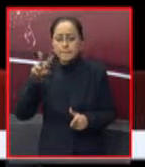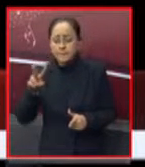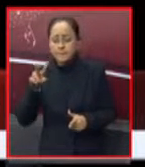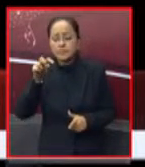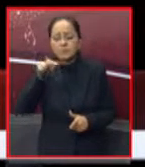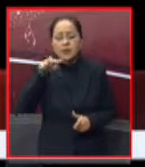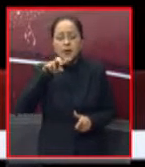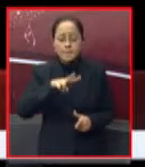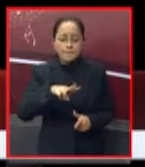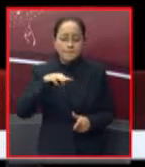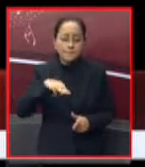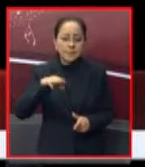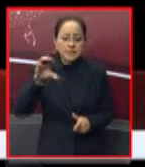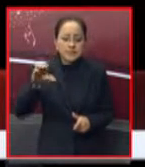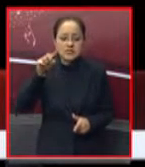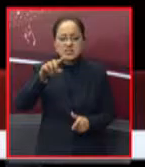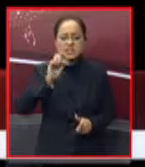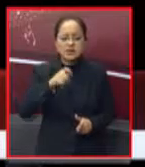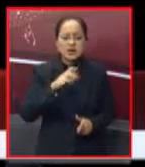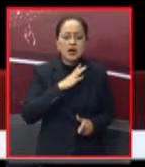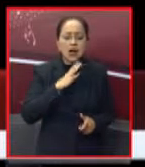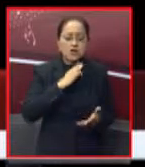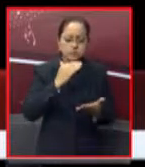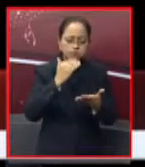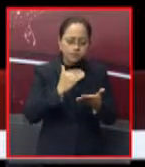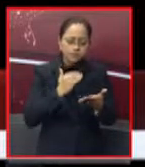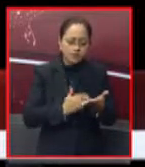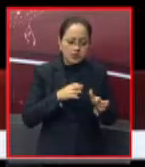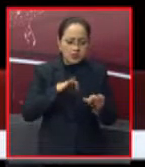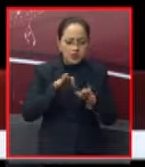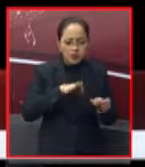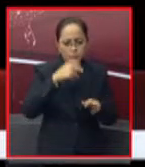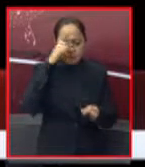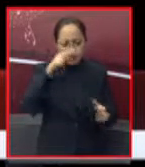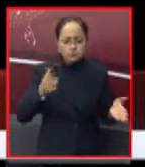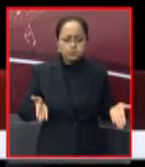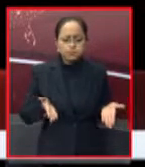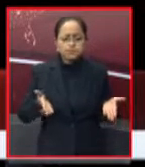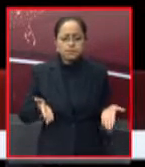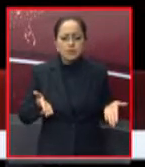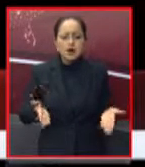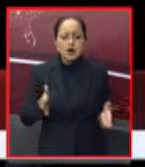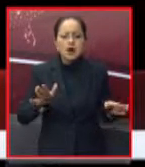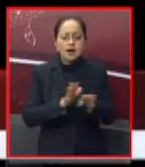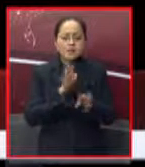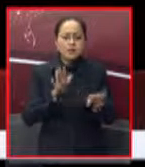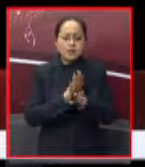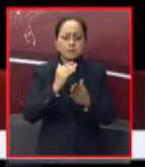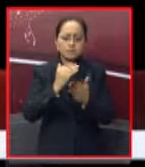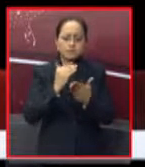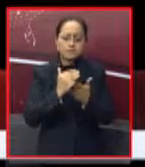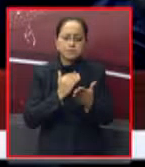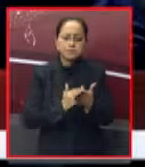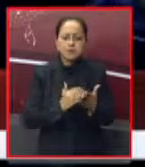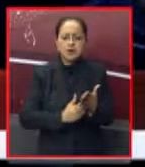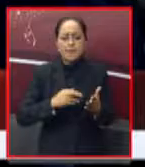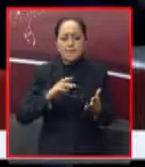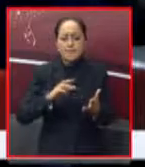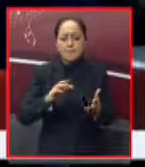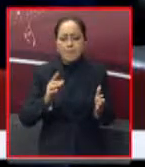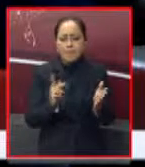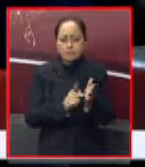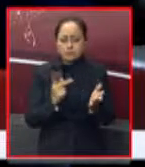la formalización de una agenda de trabajo para sacar adelante las reformas necesarias para la